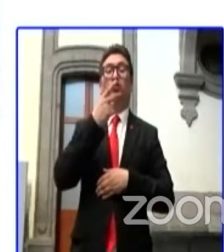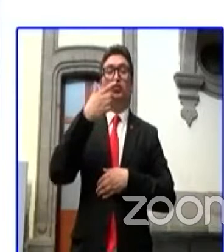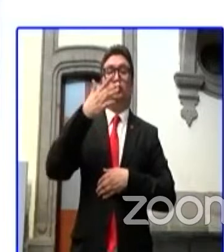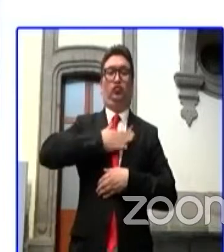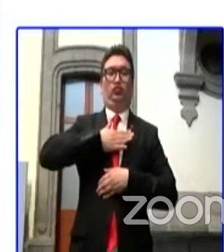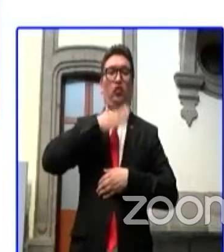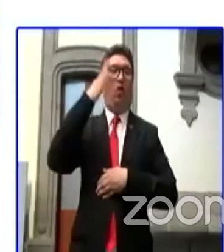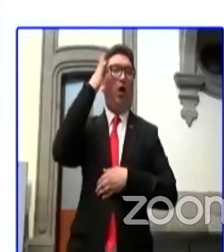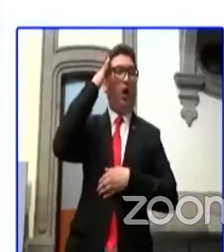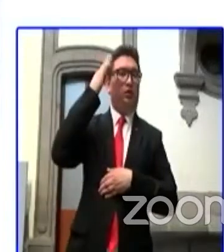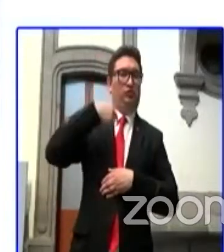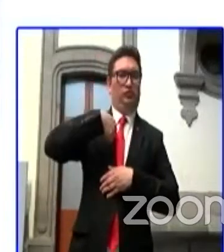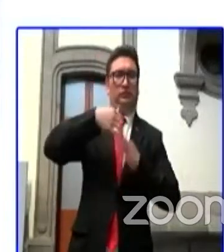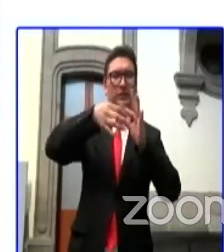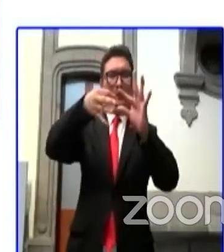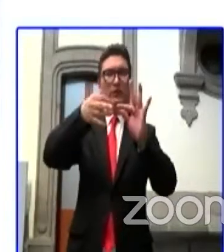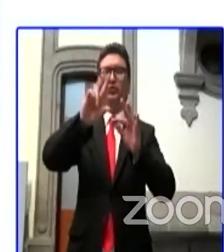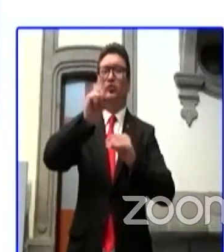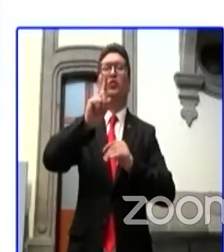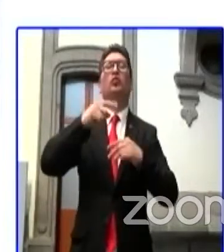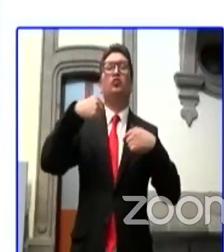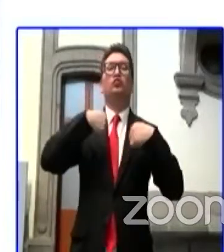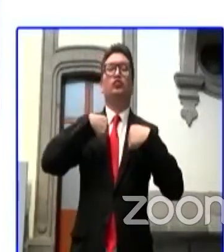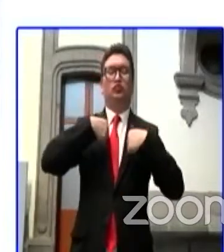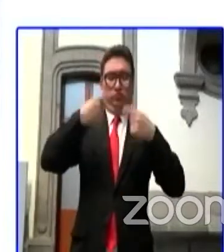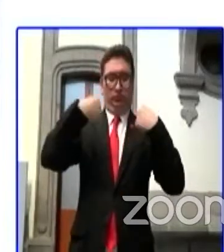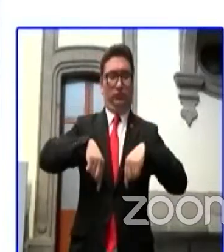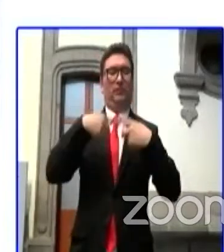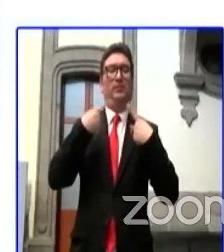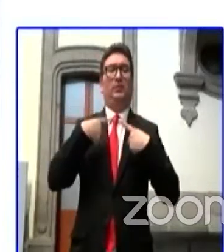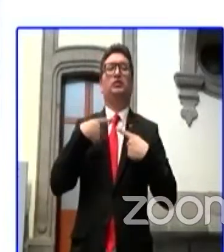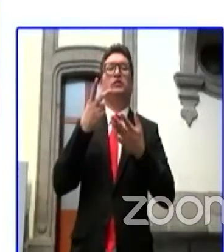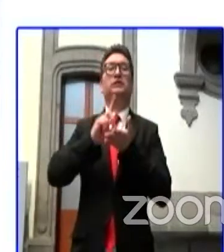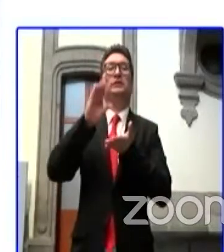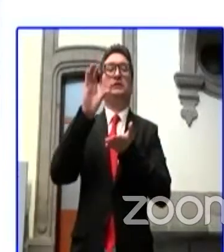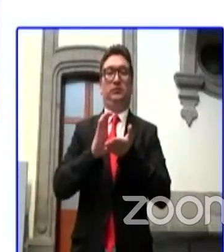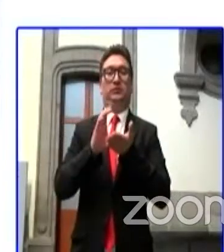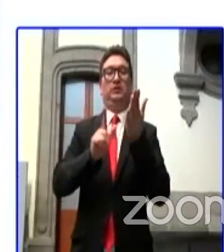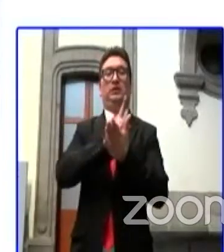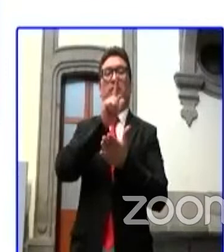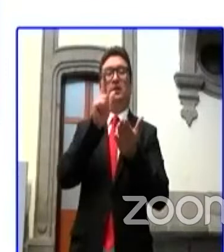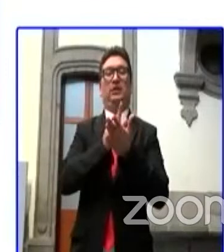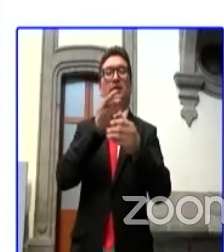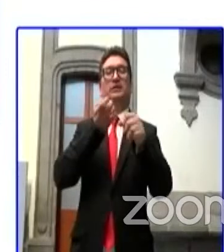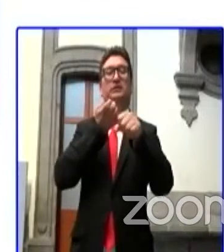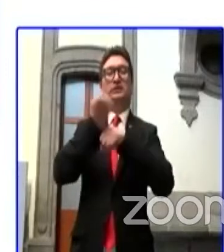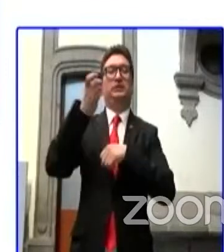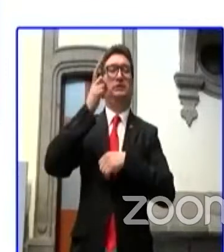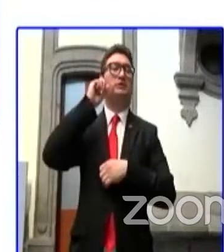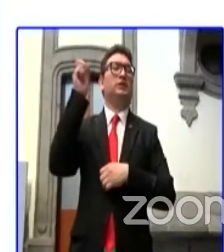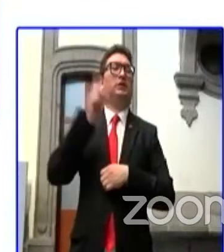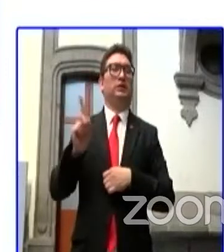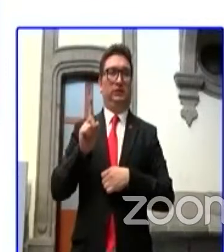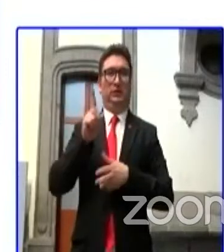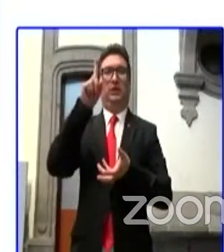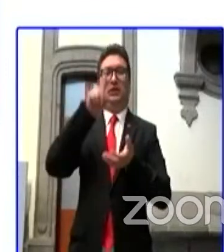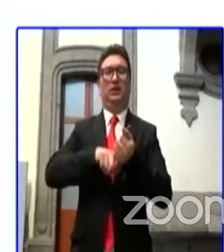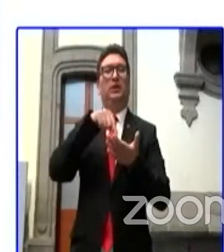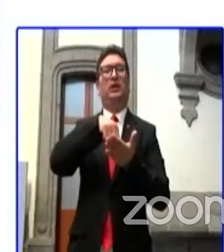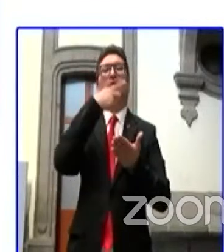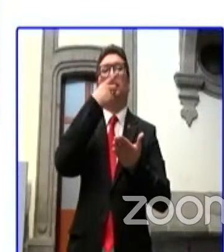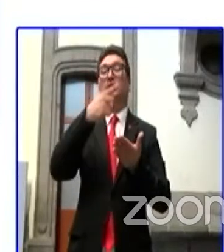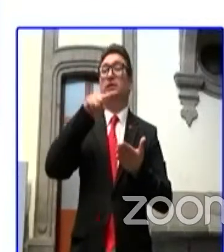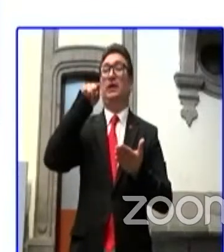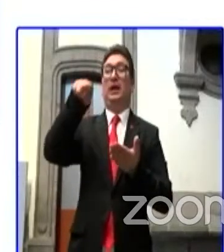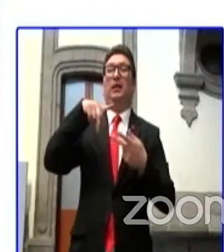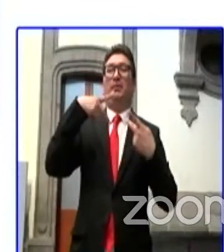del instituto, sino como una persona con discapacidad. La ley estatal de Zacatecas nos dice que la persona